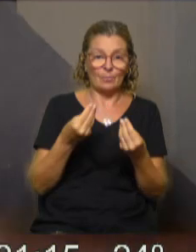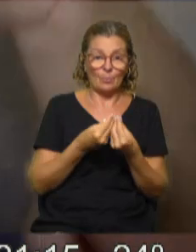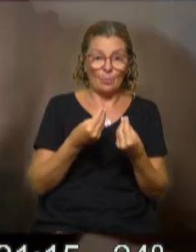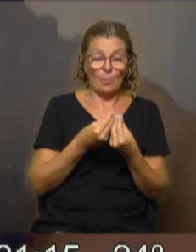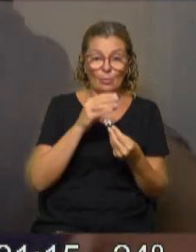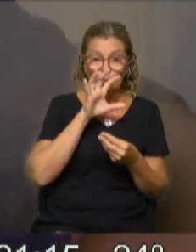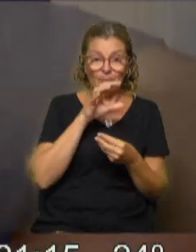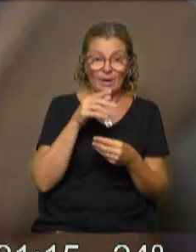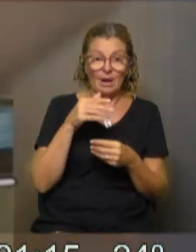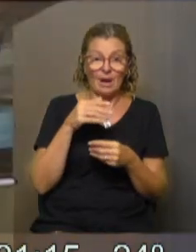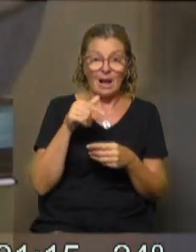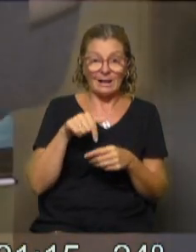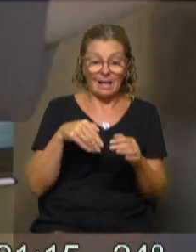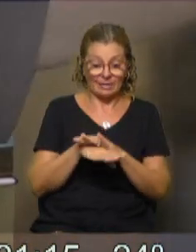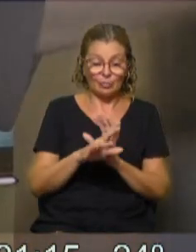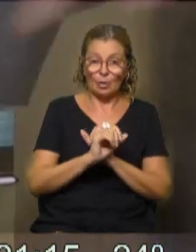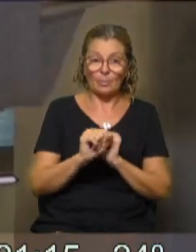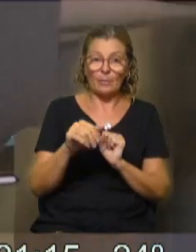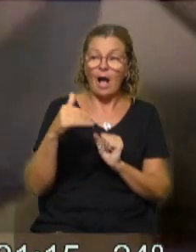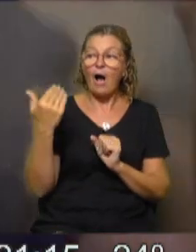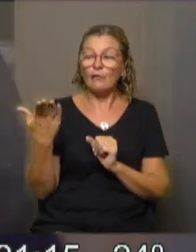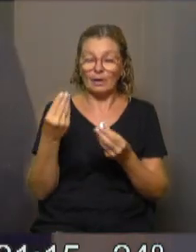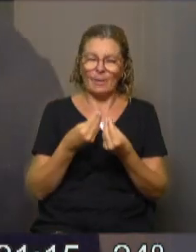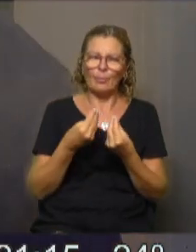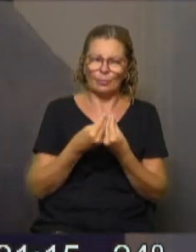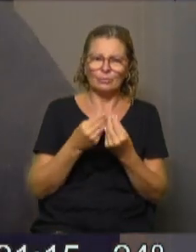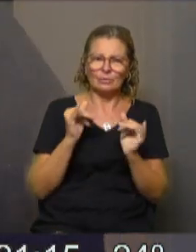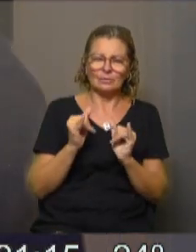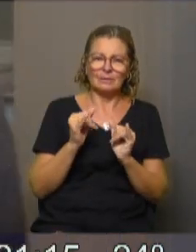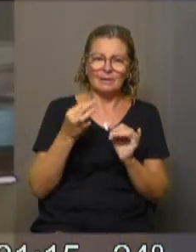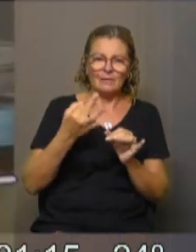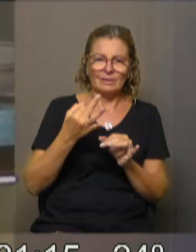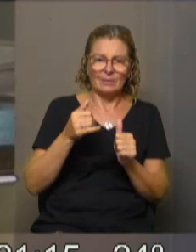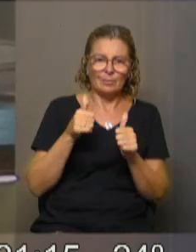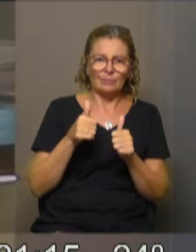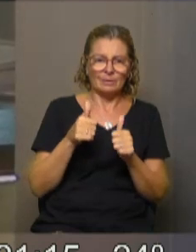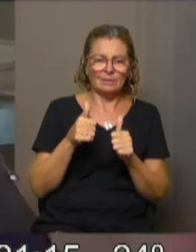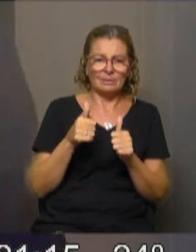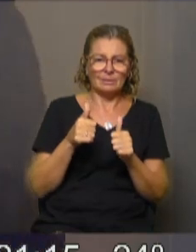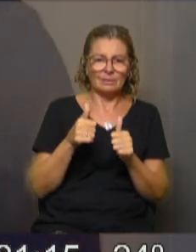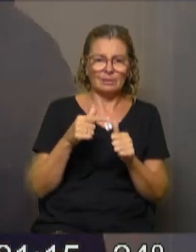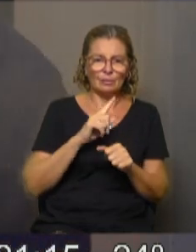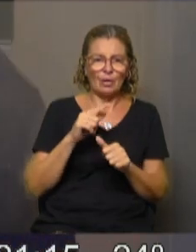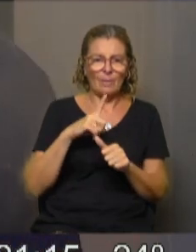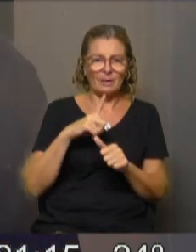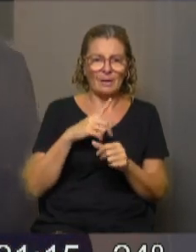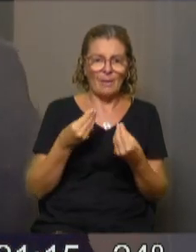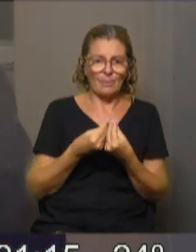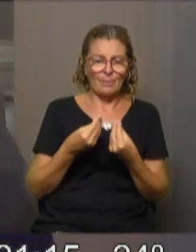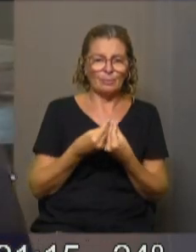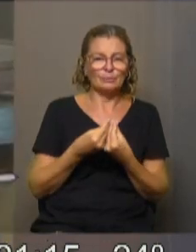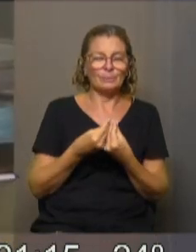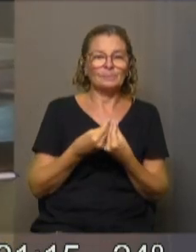perros, afuera, acá adentro no podemos, pero afuera era lleno de perros, y la verdad que estuvo re bien, porque no nos esperábamos tanto. Más